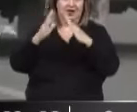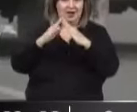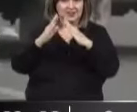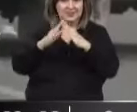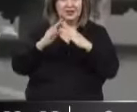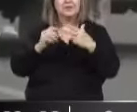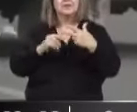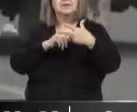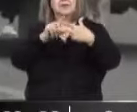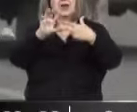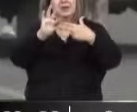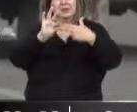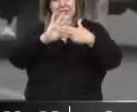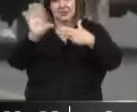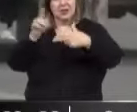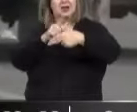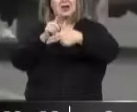conocer